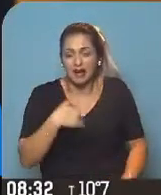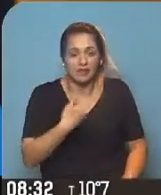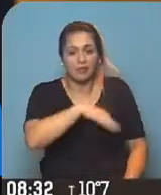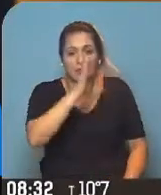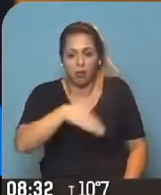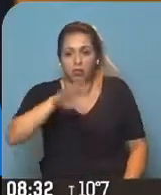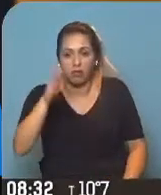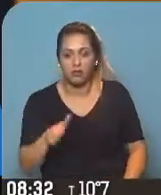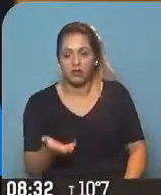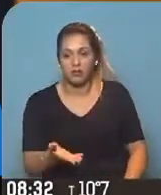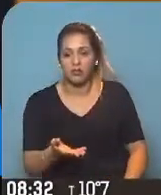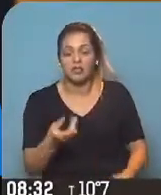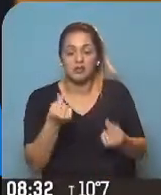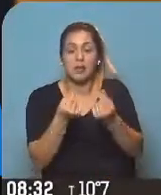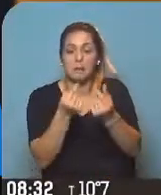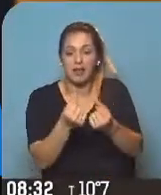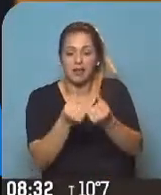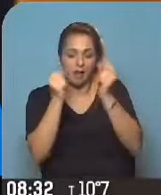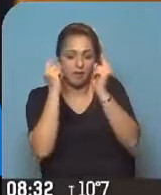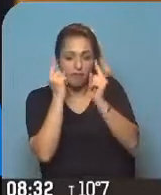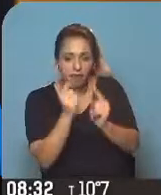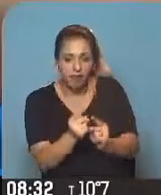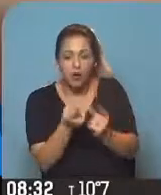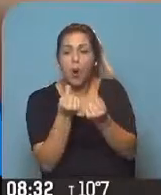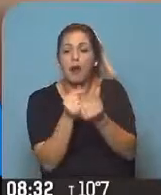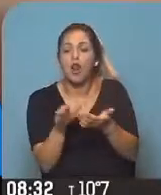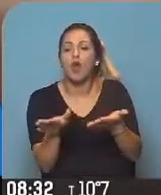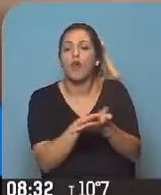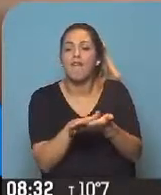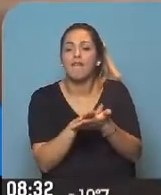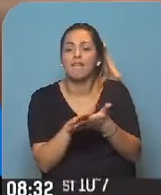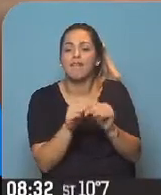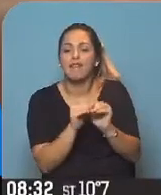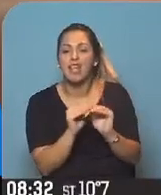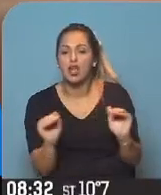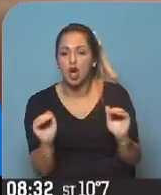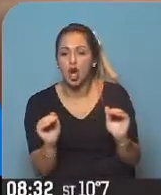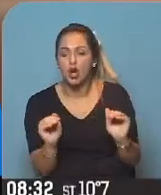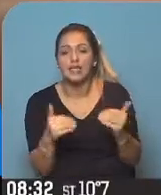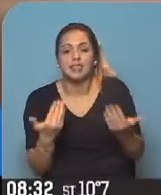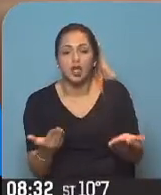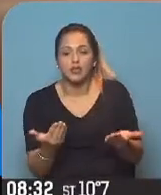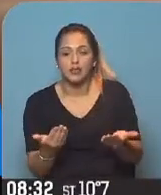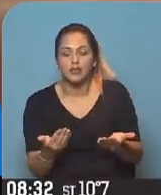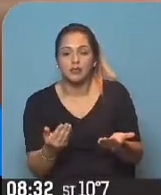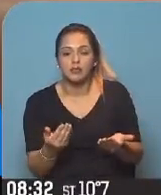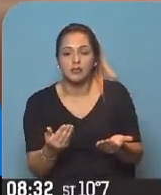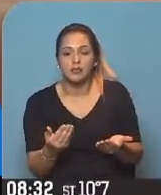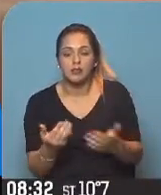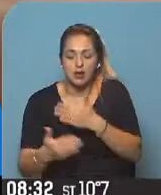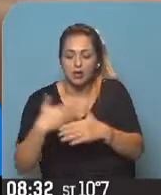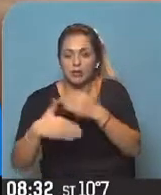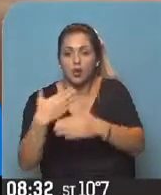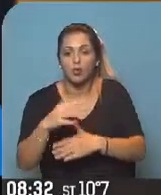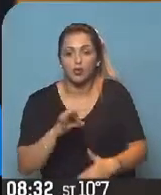congela a un valor fijo bueno no hay demasiada garantía de que no aparezca durante el transcurso del año